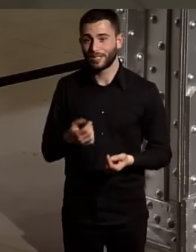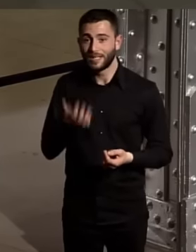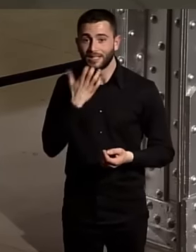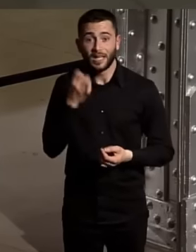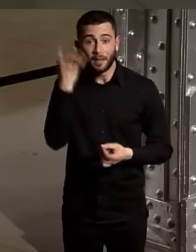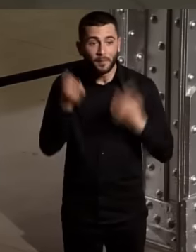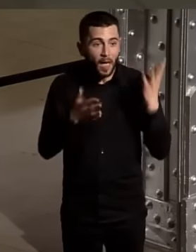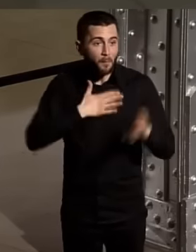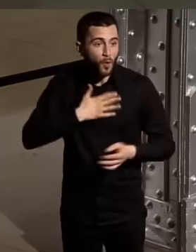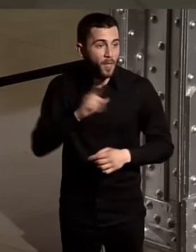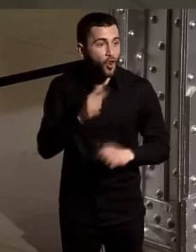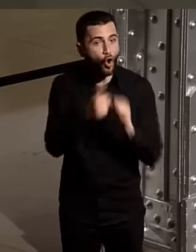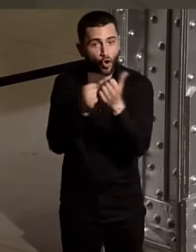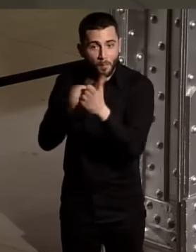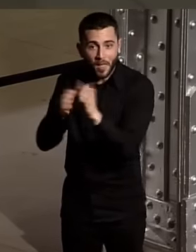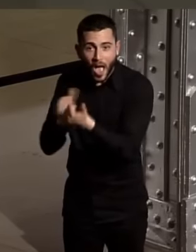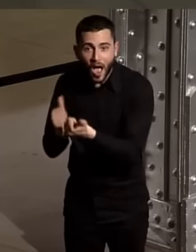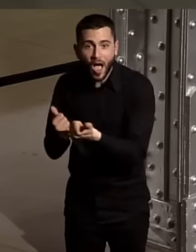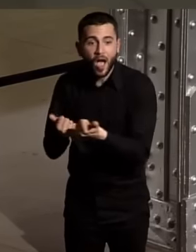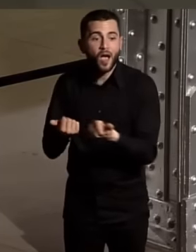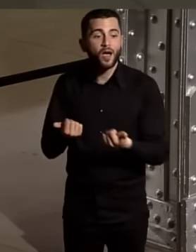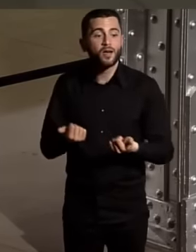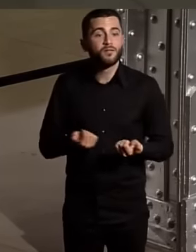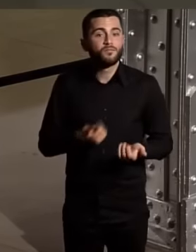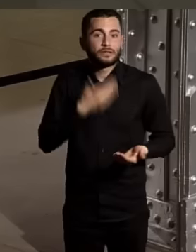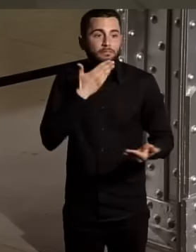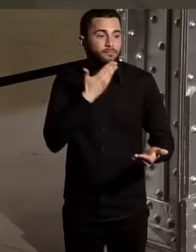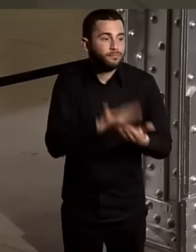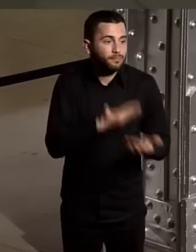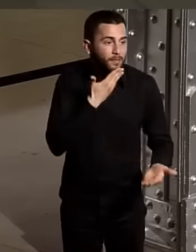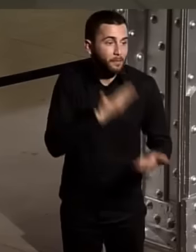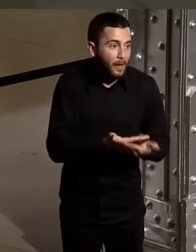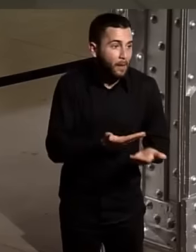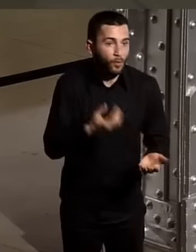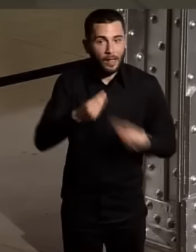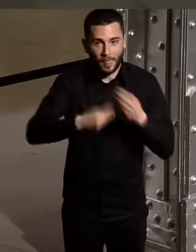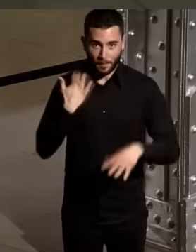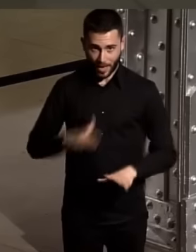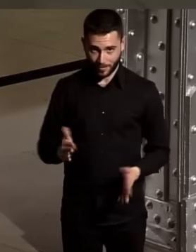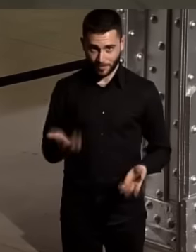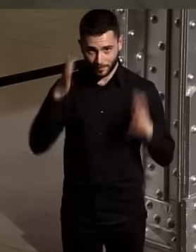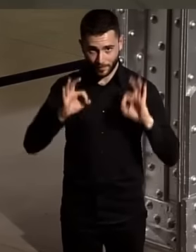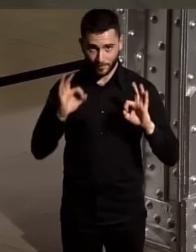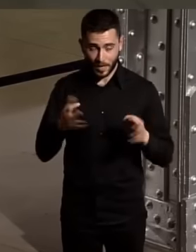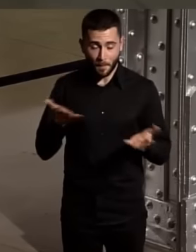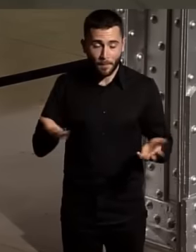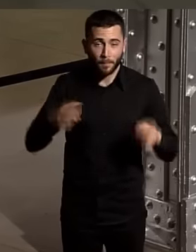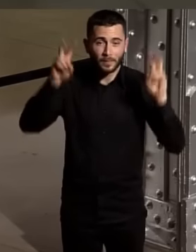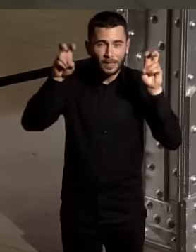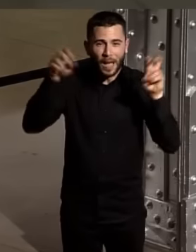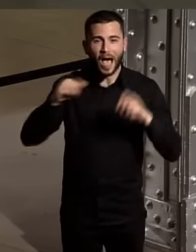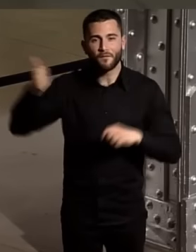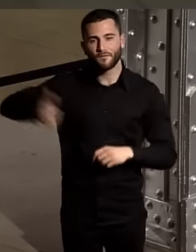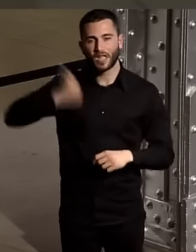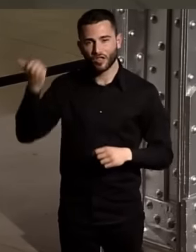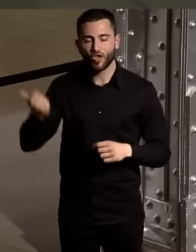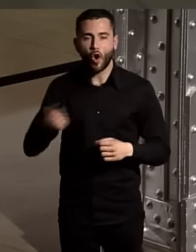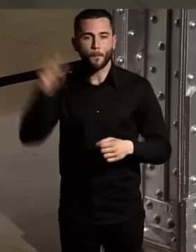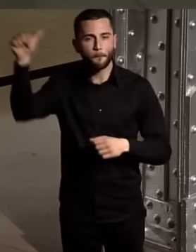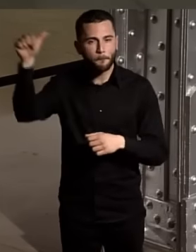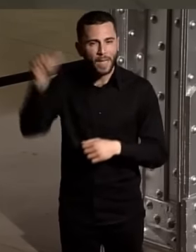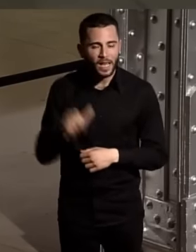propias y no son copiadas no sabe contarlas y es aburrido pues lo hace mal eh pero volviendo al tema de la ficción y de las películas no me he